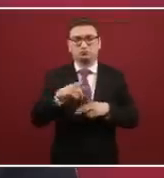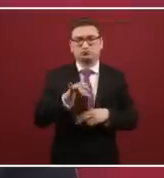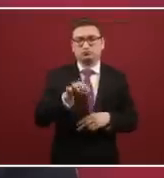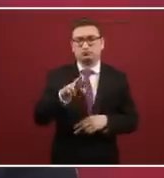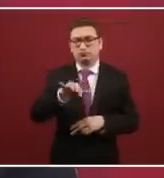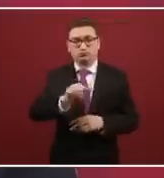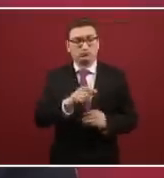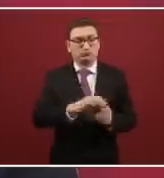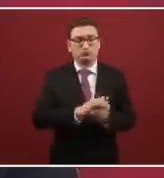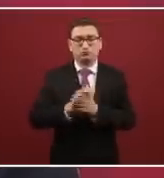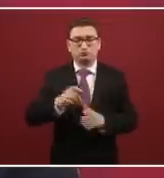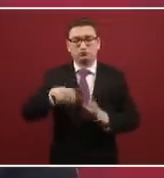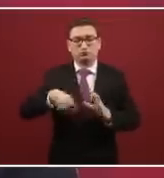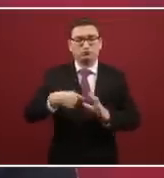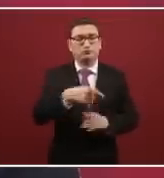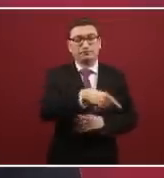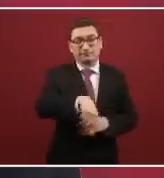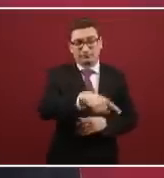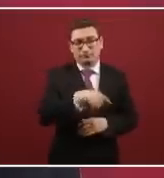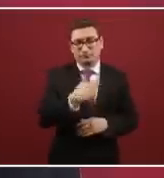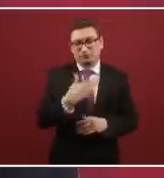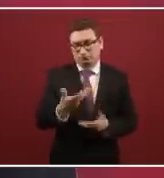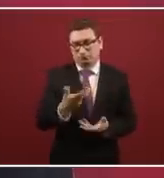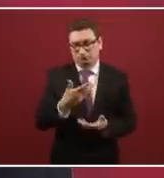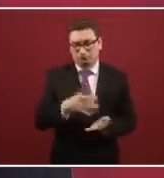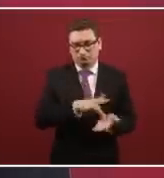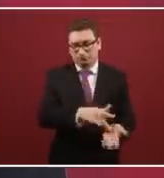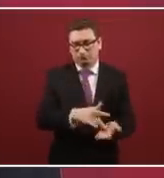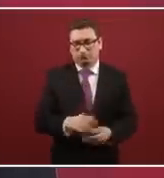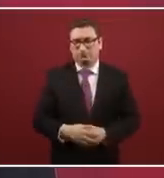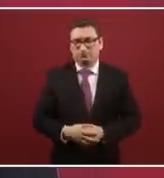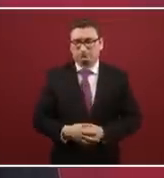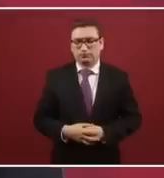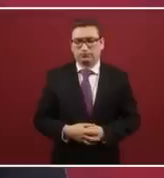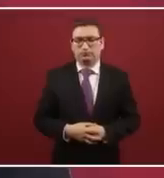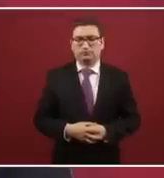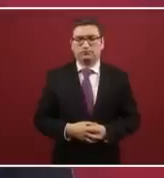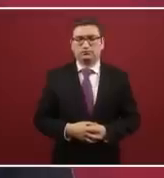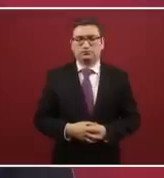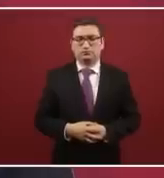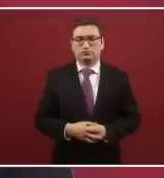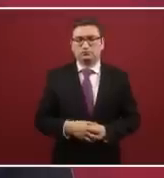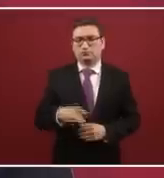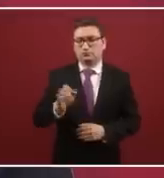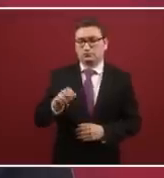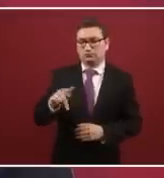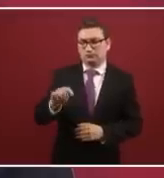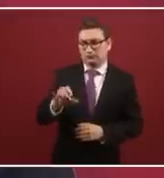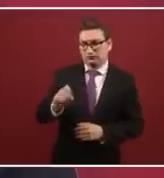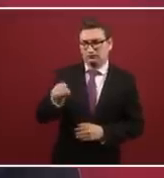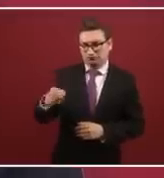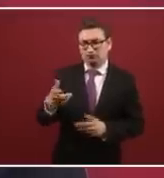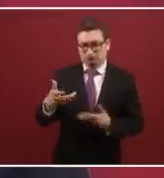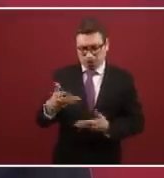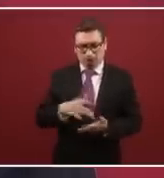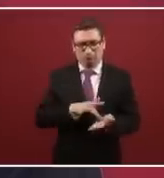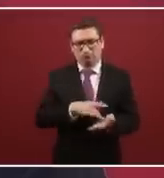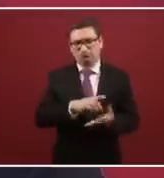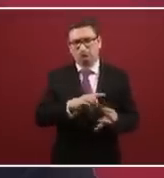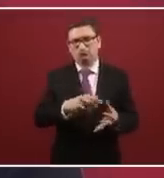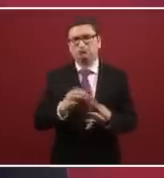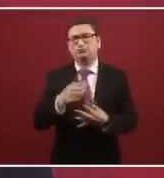apoye. Y estoy seguro que lo va a hacer Ernesto. Y si